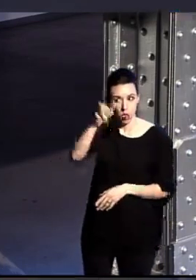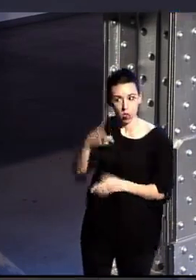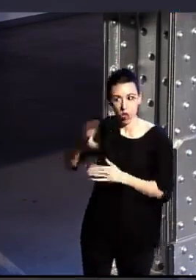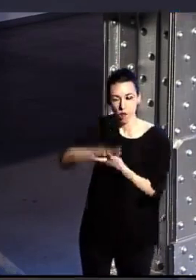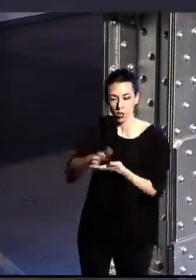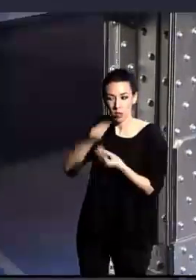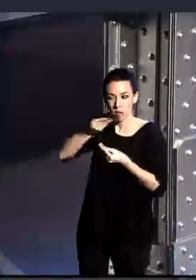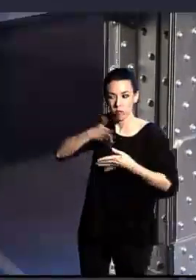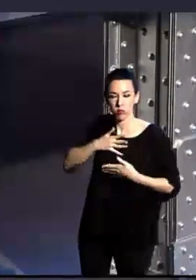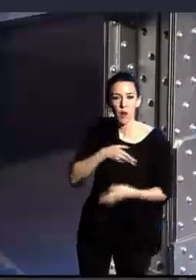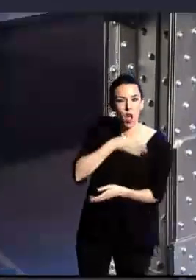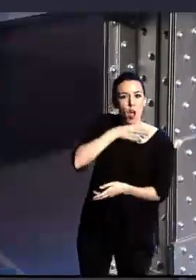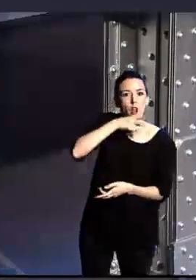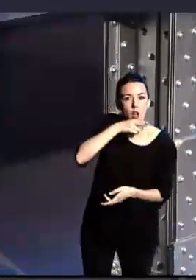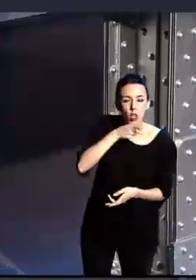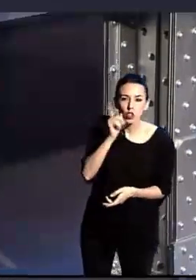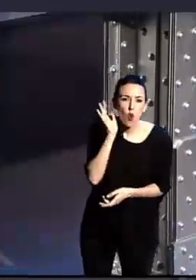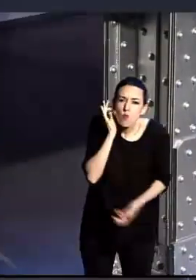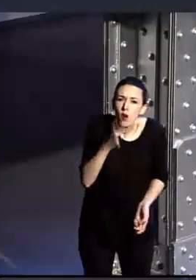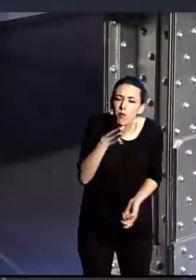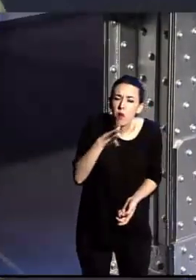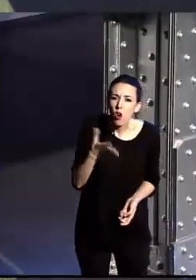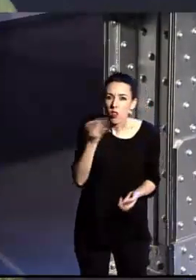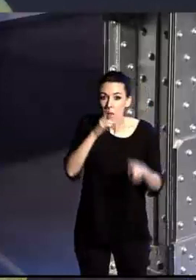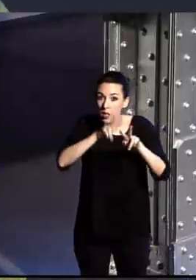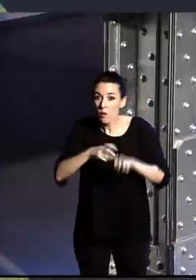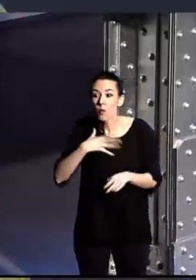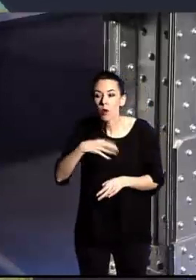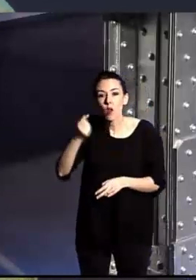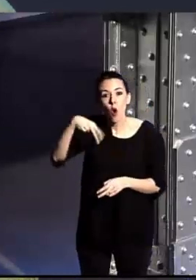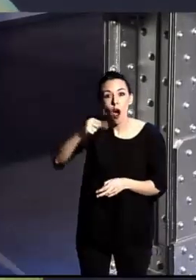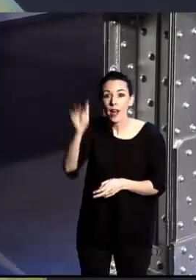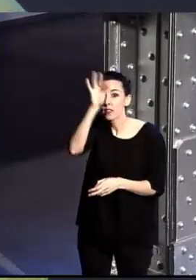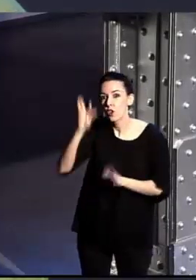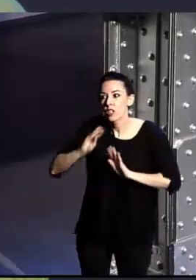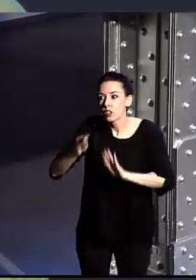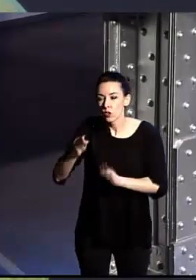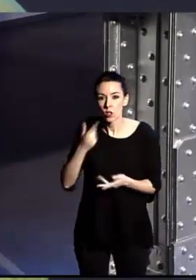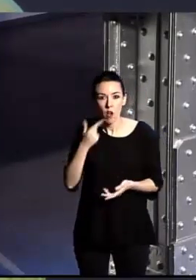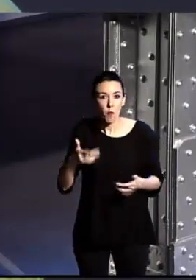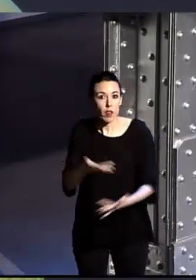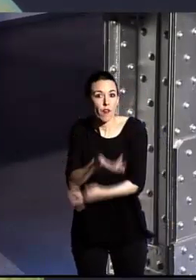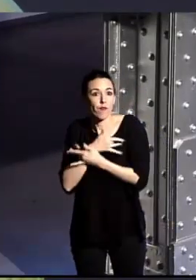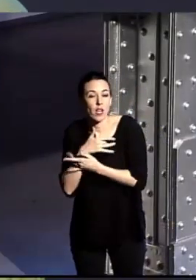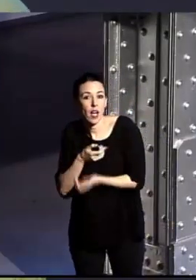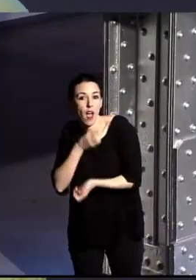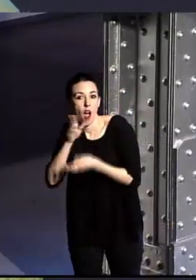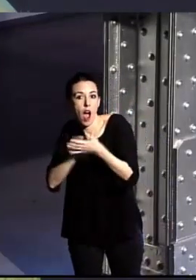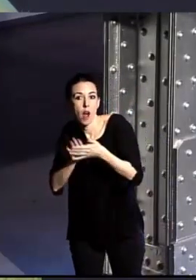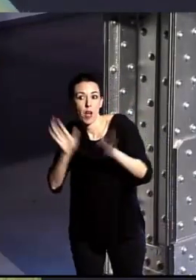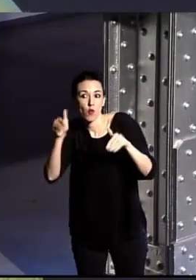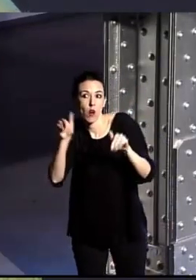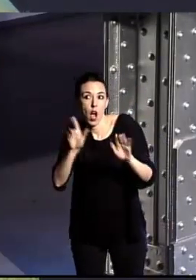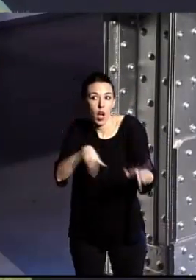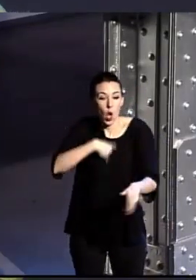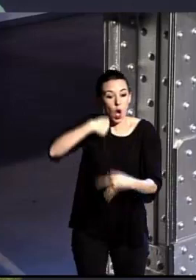pudiese hacer eso. No, habría que investigar porque igual Ana tiene una teoría al respecto. Bueno, a lo mejor viene de la raíz de la Virgen, habla con un ángel y a partir de ahí ya los